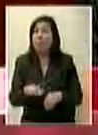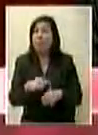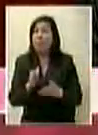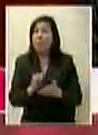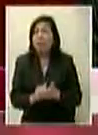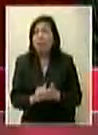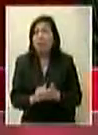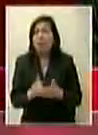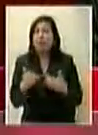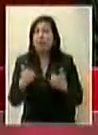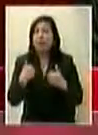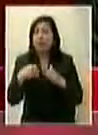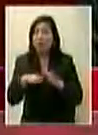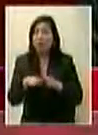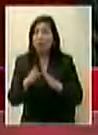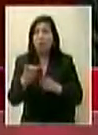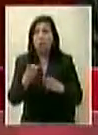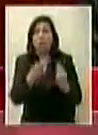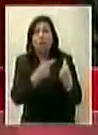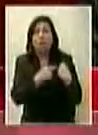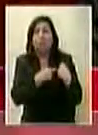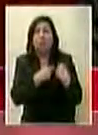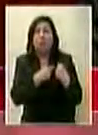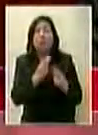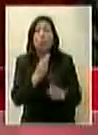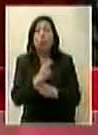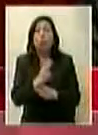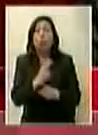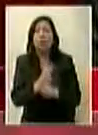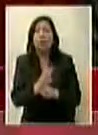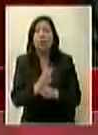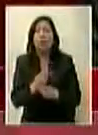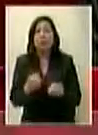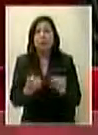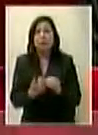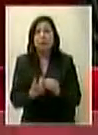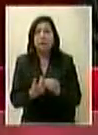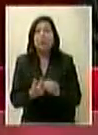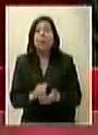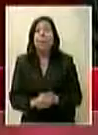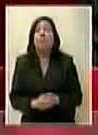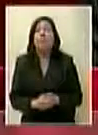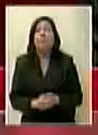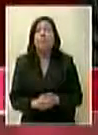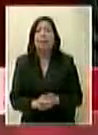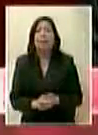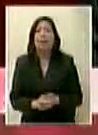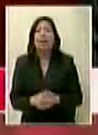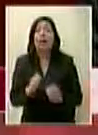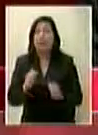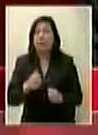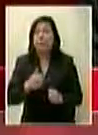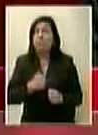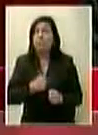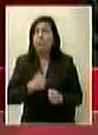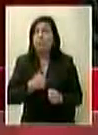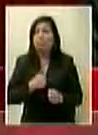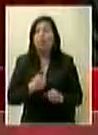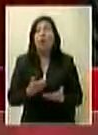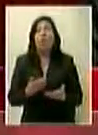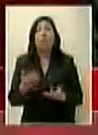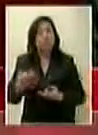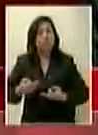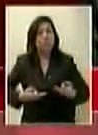estos servicios tienen dentro de sus funciones la prevención y atención de este tipo de casos. Asimismo, gracias